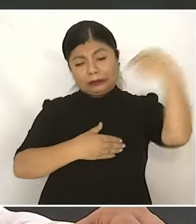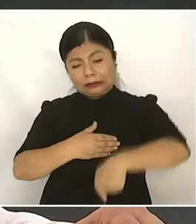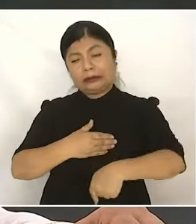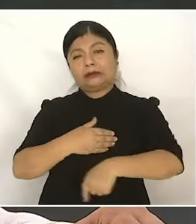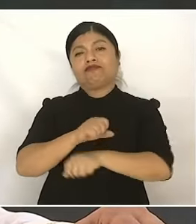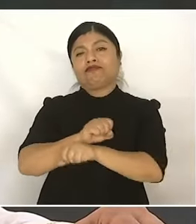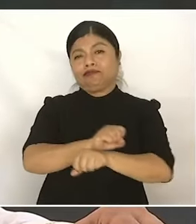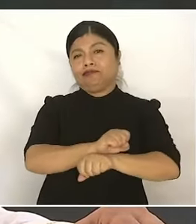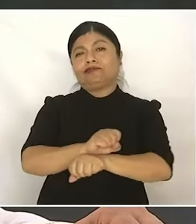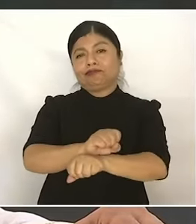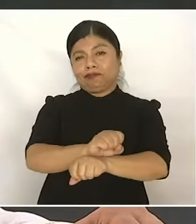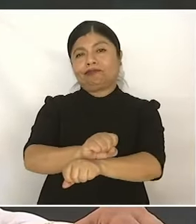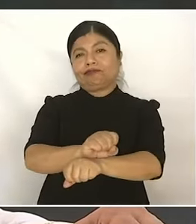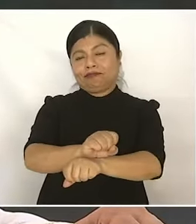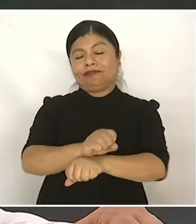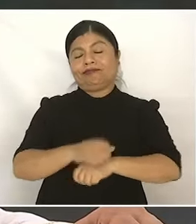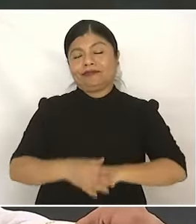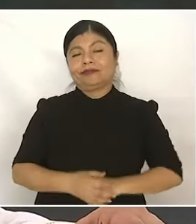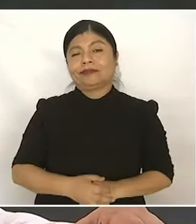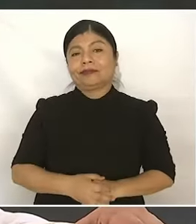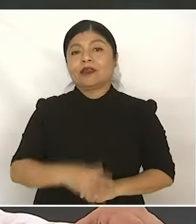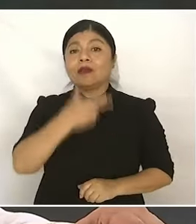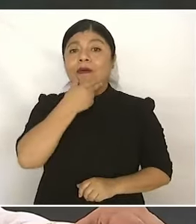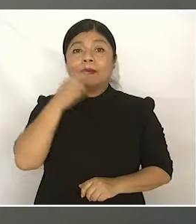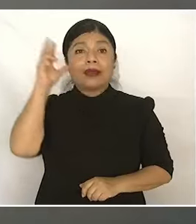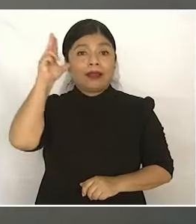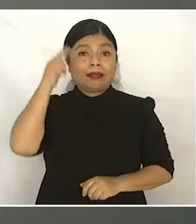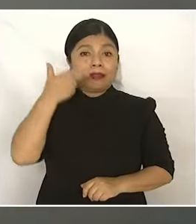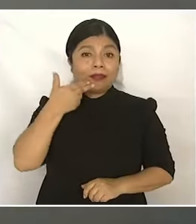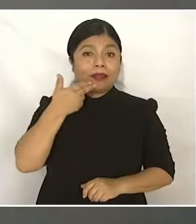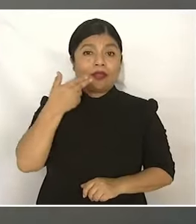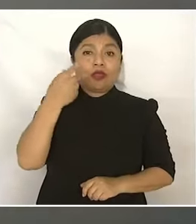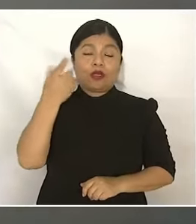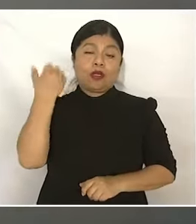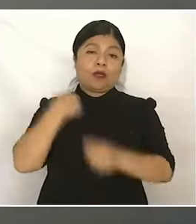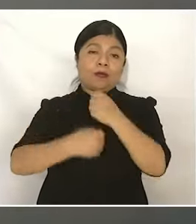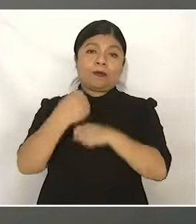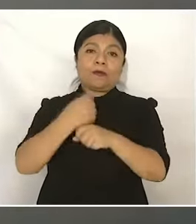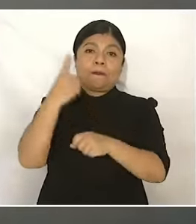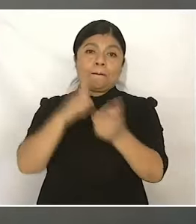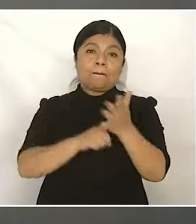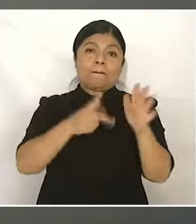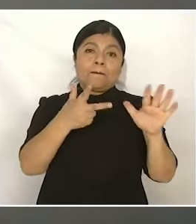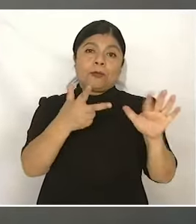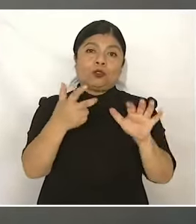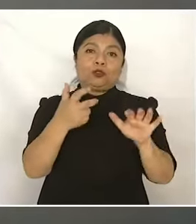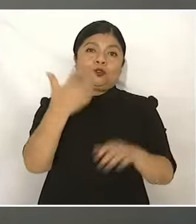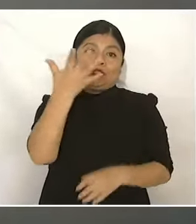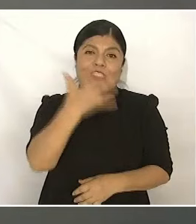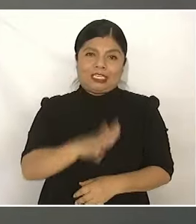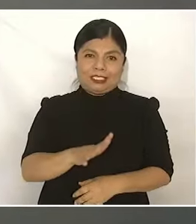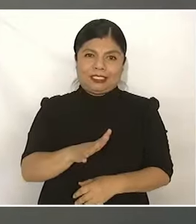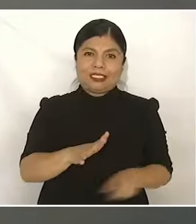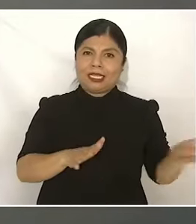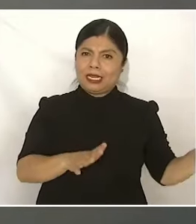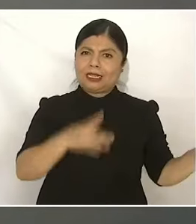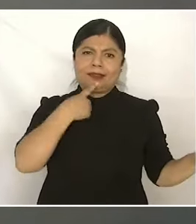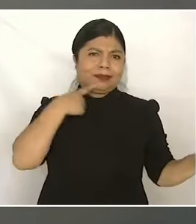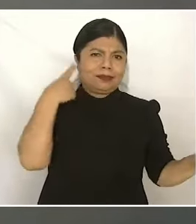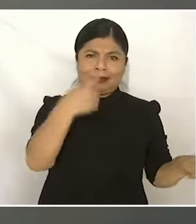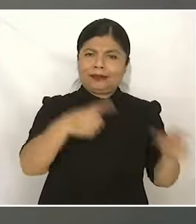Hidalgo dice, vamos a abolir la esclavitud en 1810 y la esclavitud es abolida